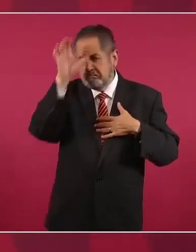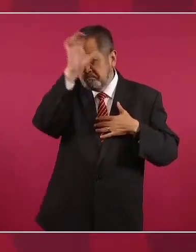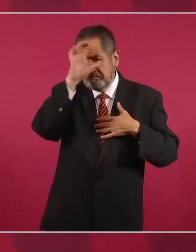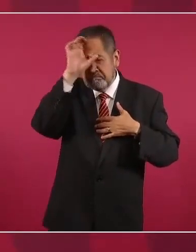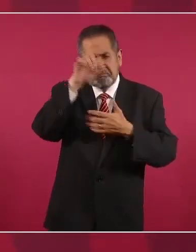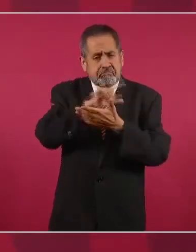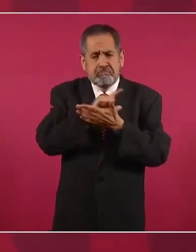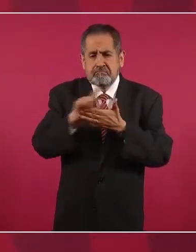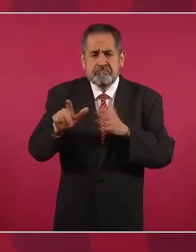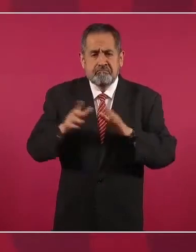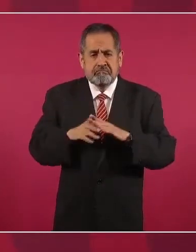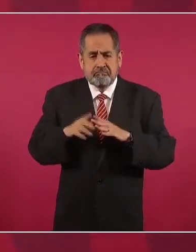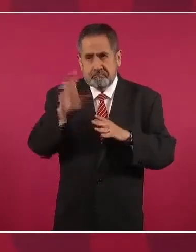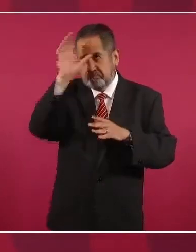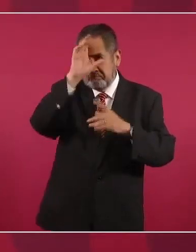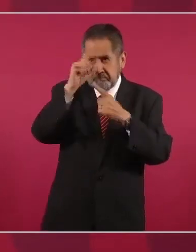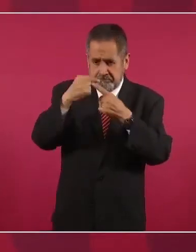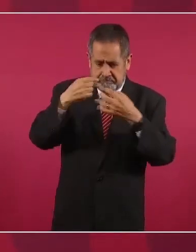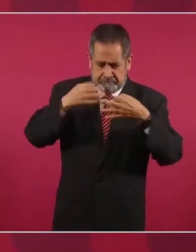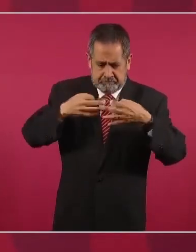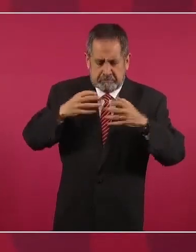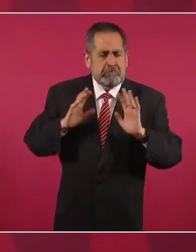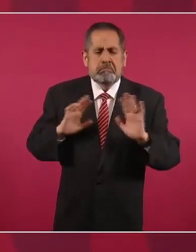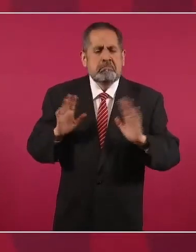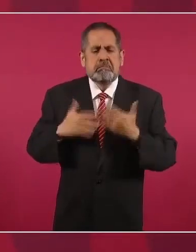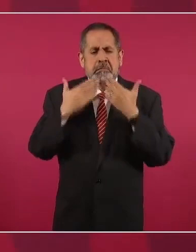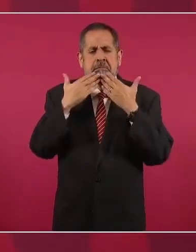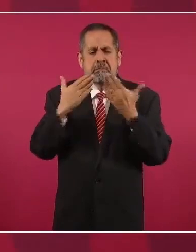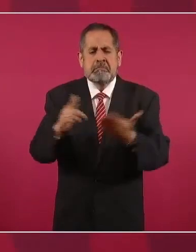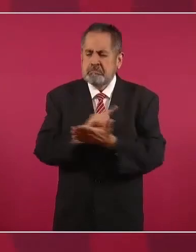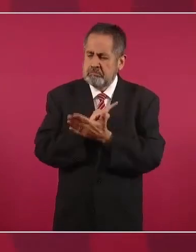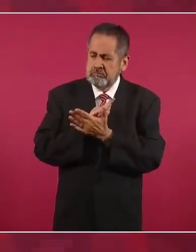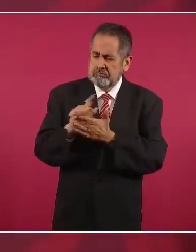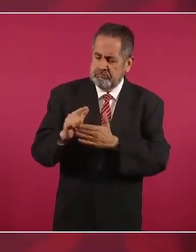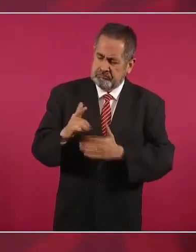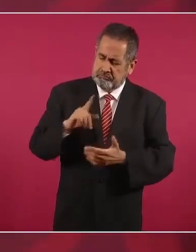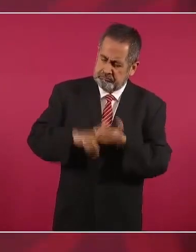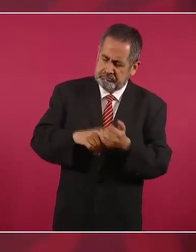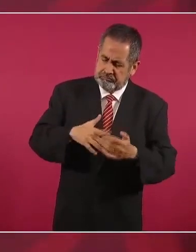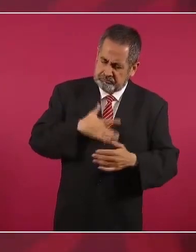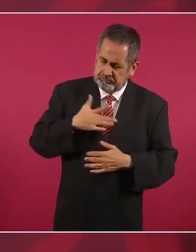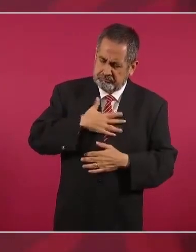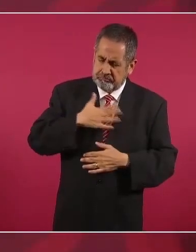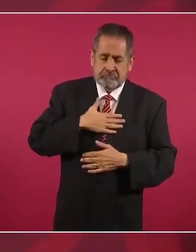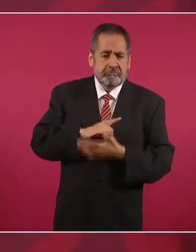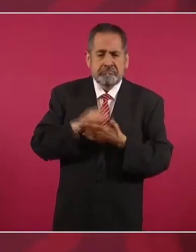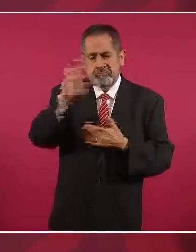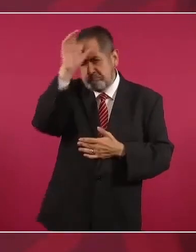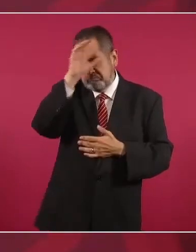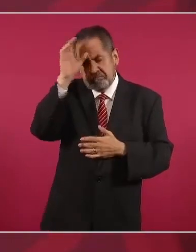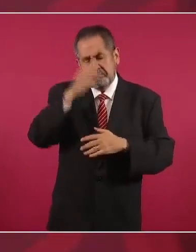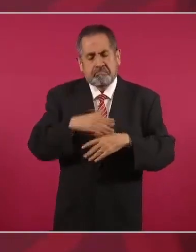tribunal, el más importante, nuestra conciencia.